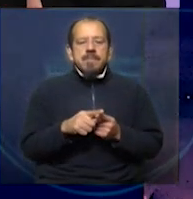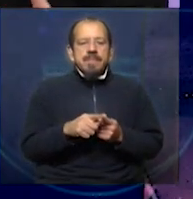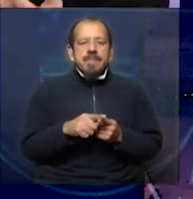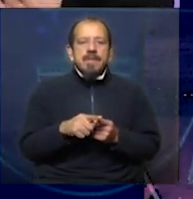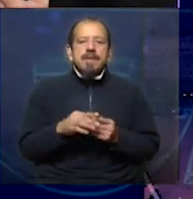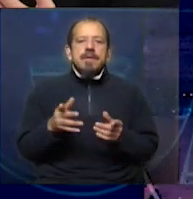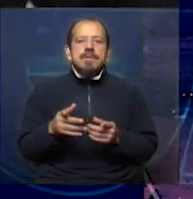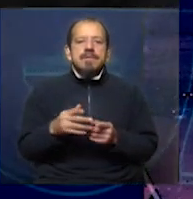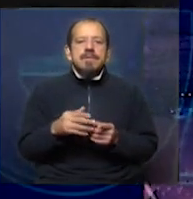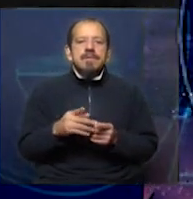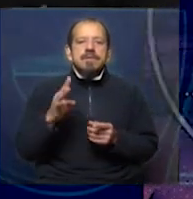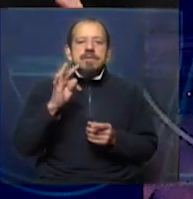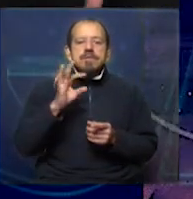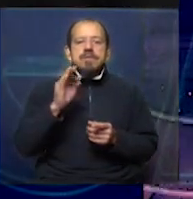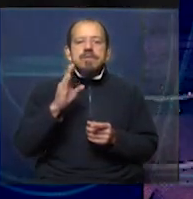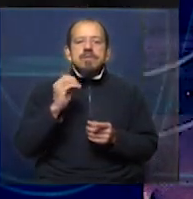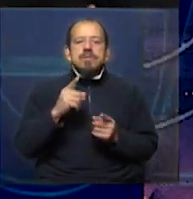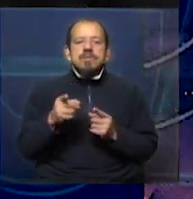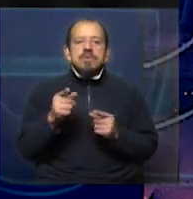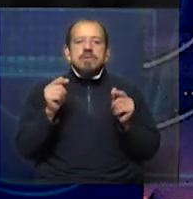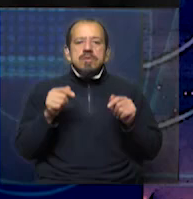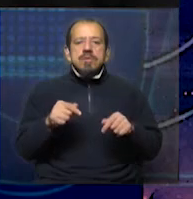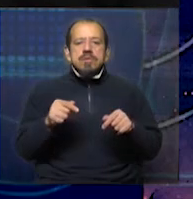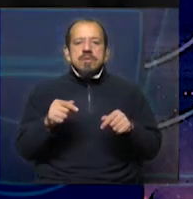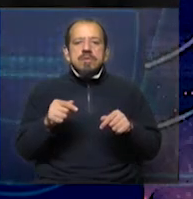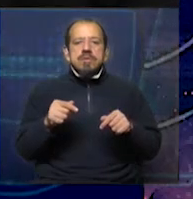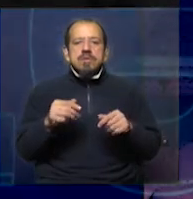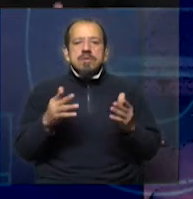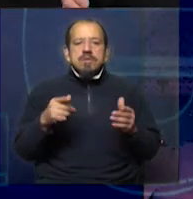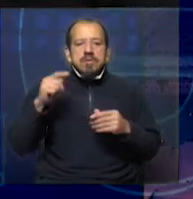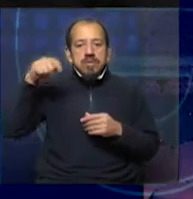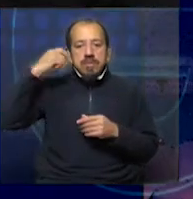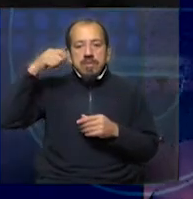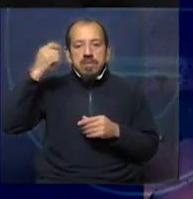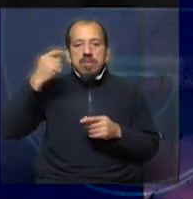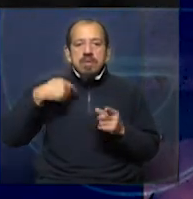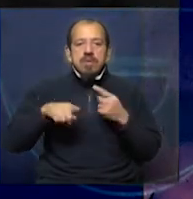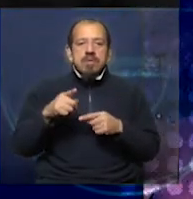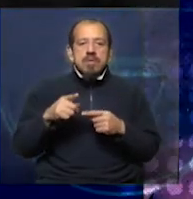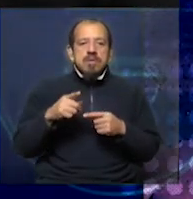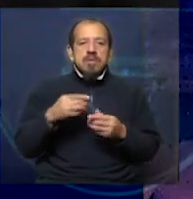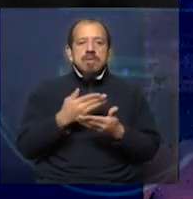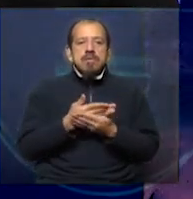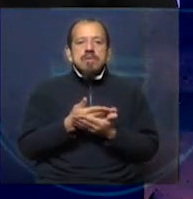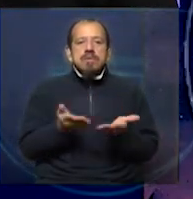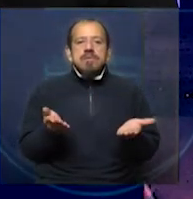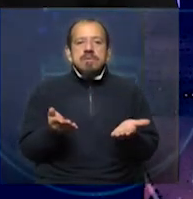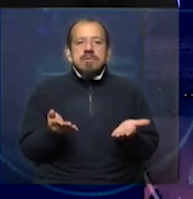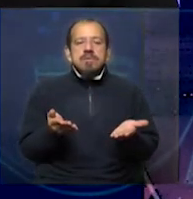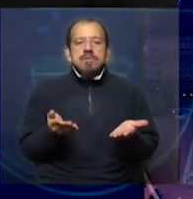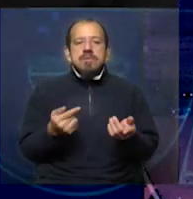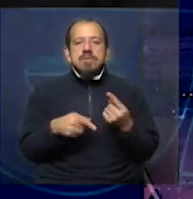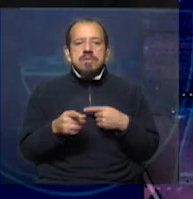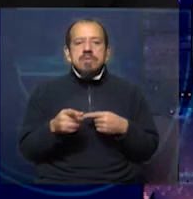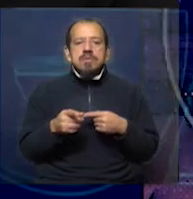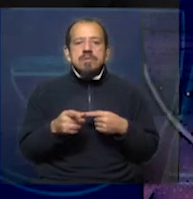que fue La Gente Topo. Y esta es una película particular porque su protagonista también participó